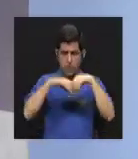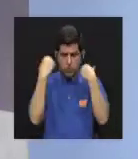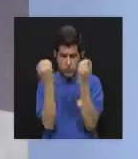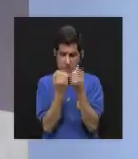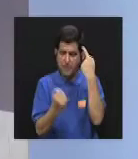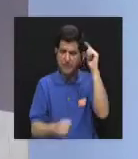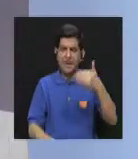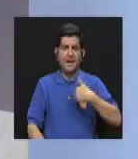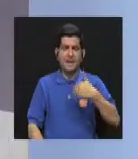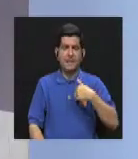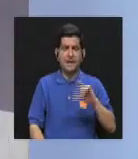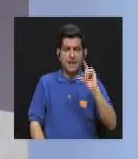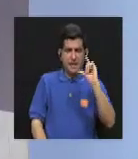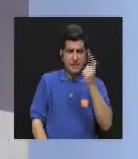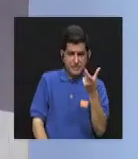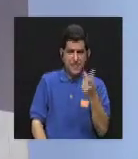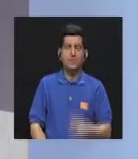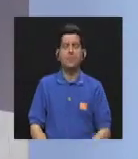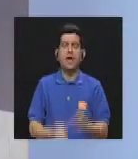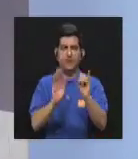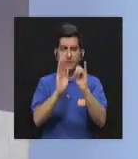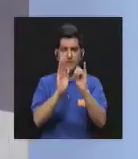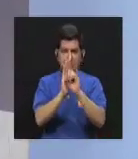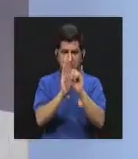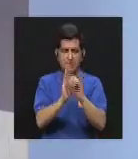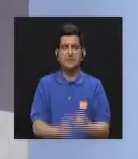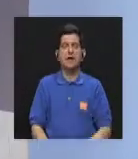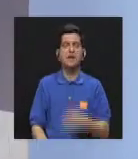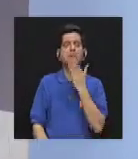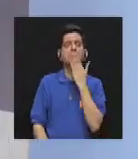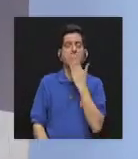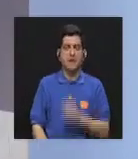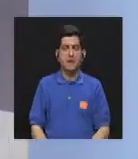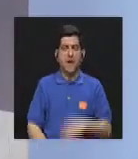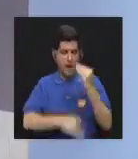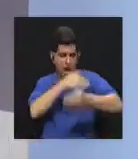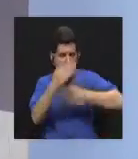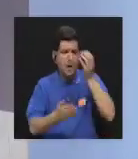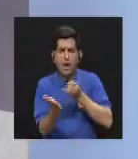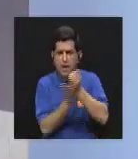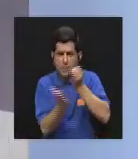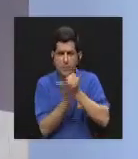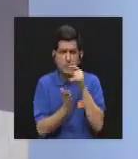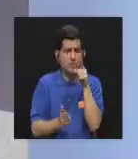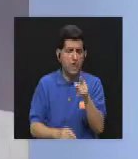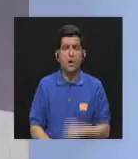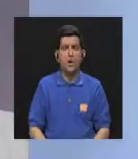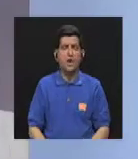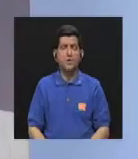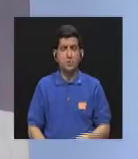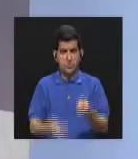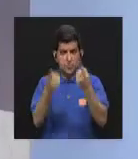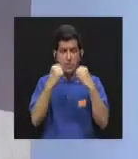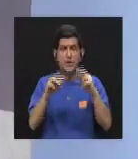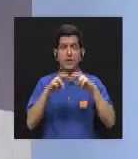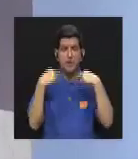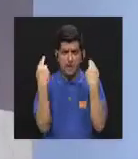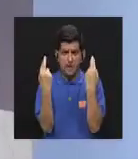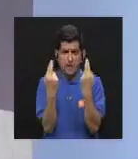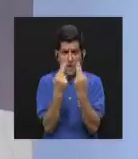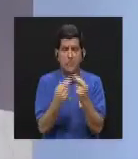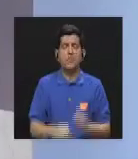para obtener la cédula, por la cedulación indígena. Entonces, en el proceso de investigación, pues ellos son los que se acercan a audiovisuales